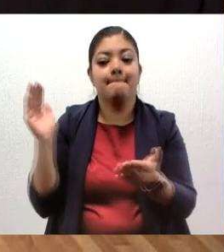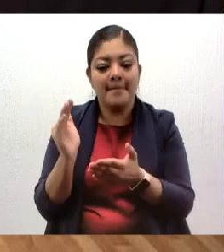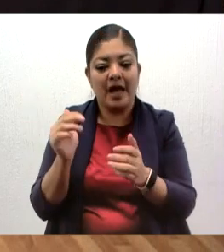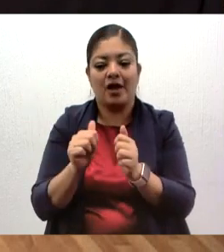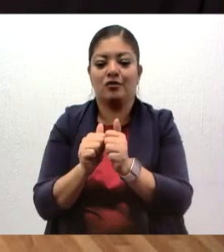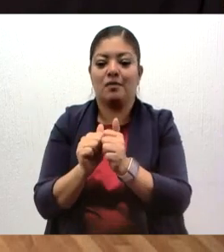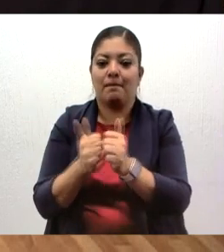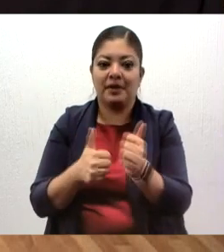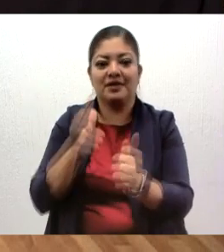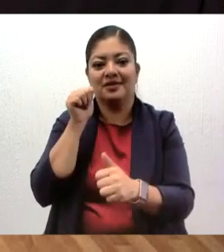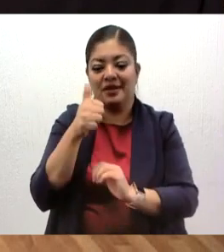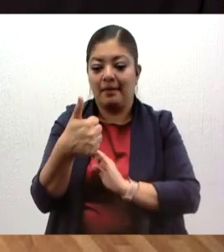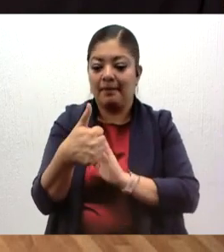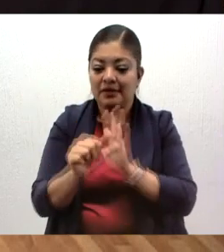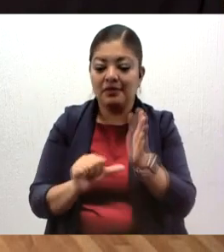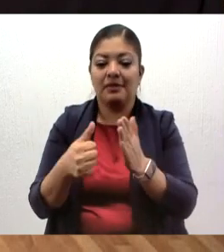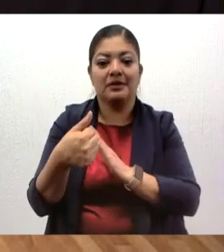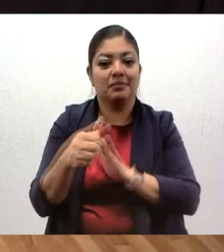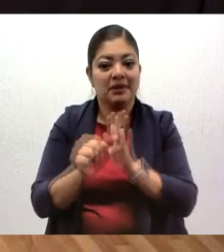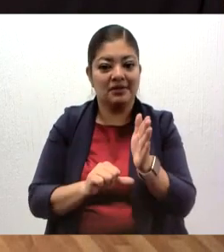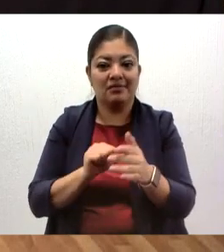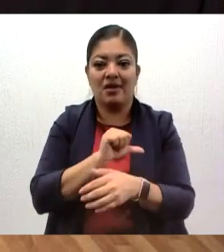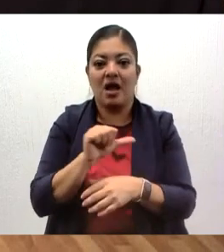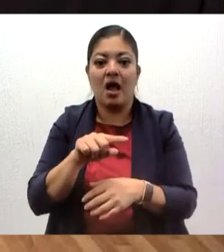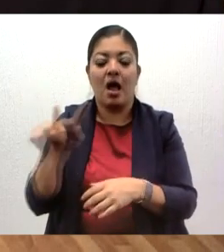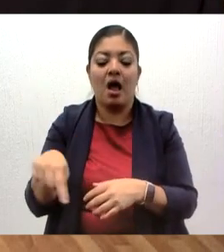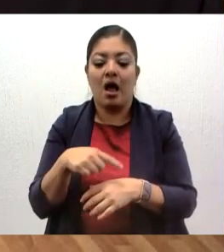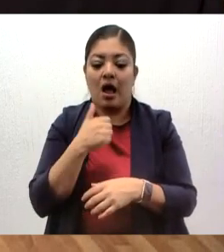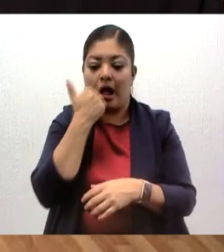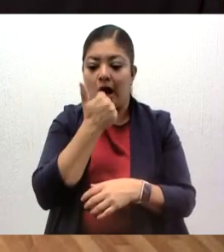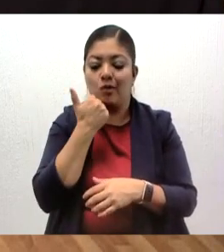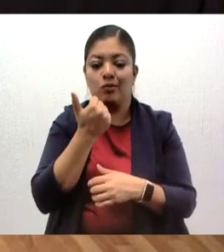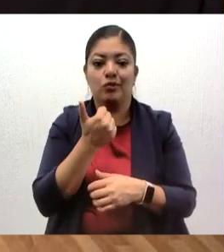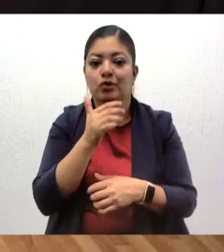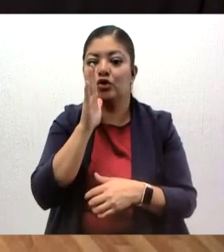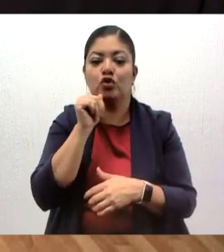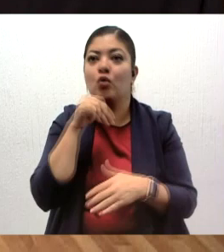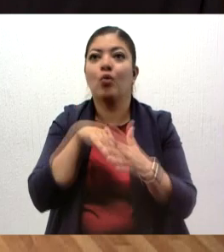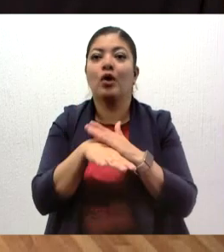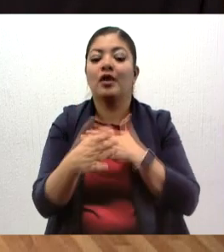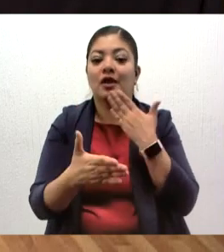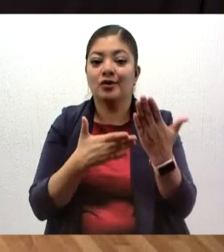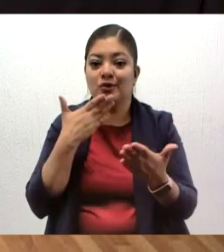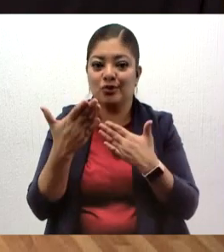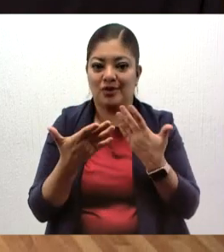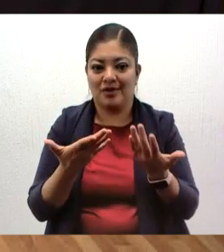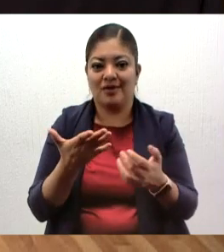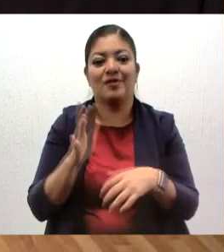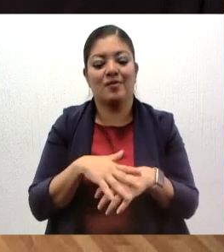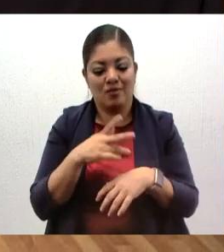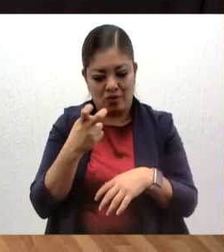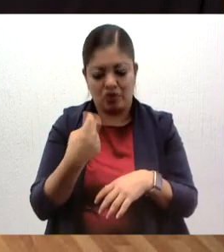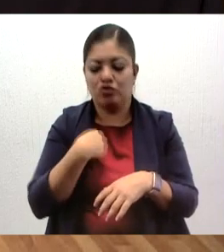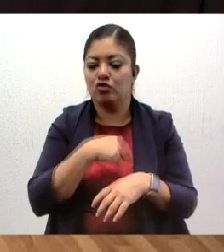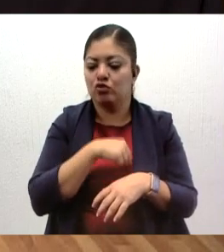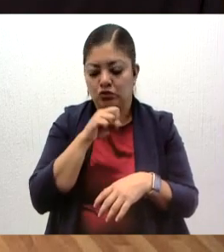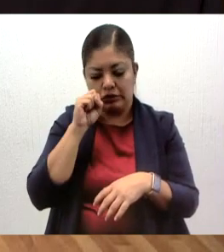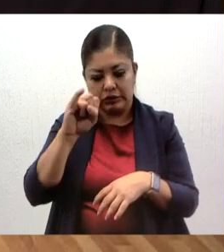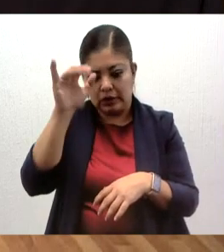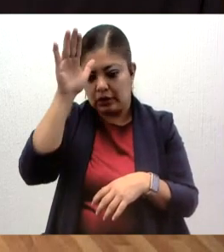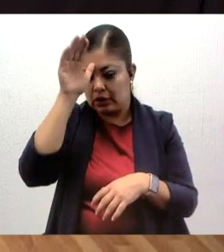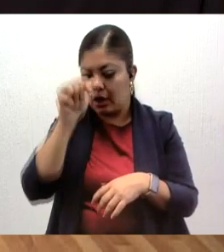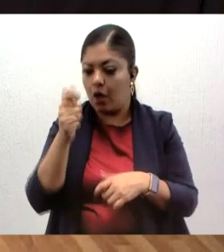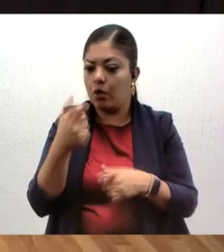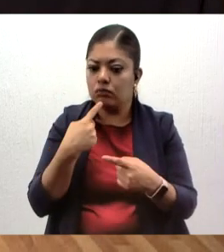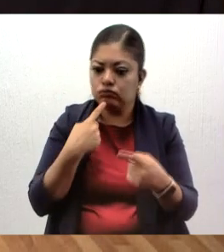tras semestre de los muchachos que se quedan sin la posibilidad de estudiar y en eso Siempre vamos a estar de acuerdo aquí se discute aquí se